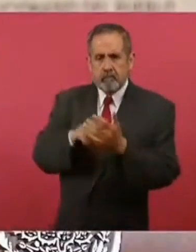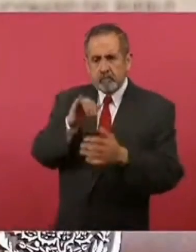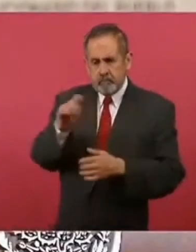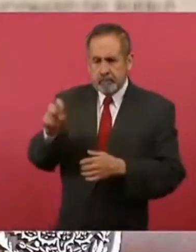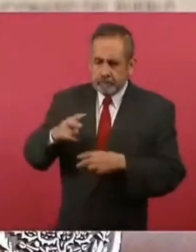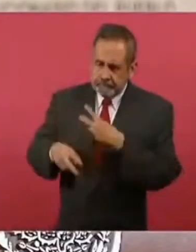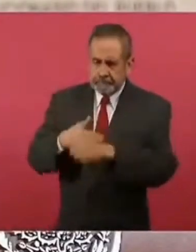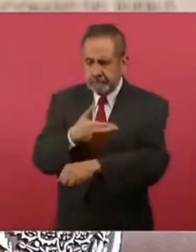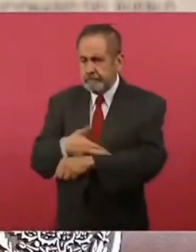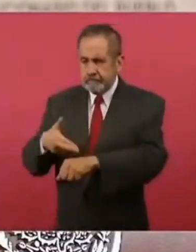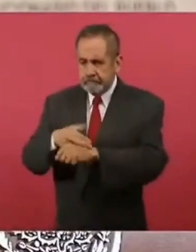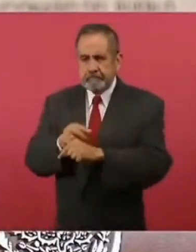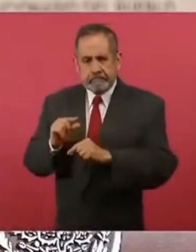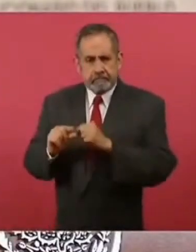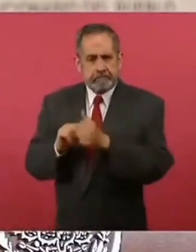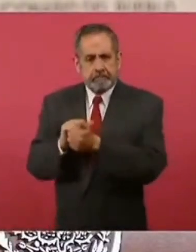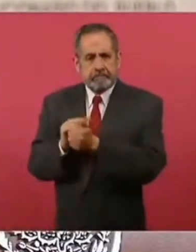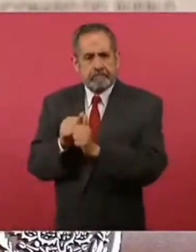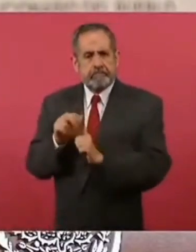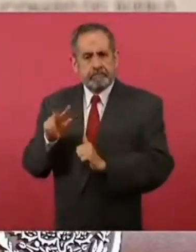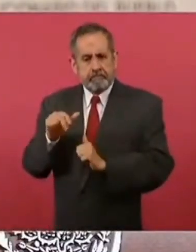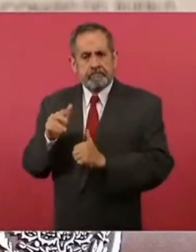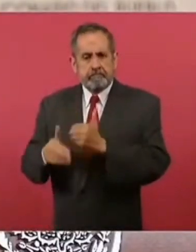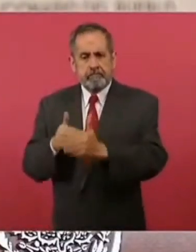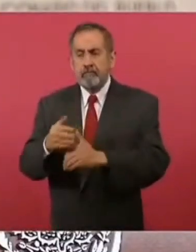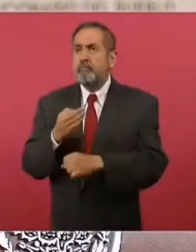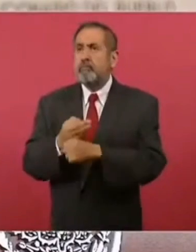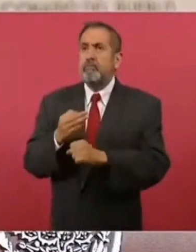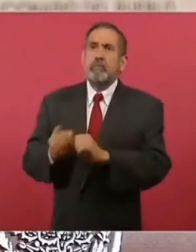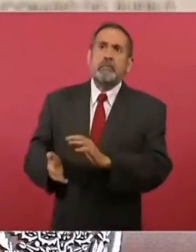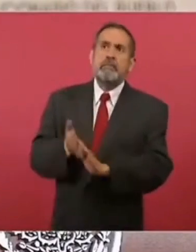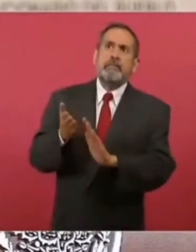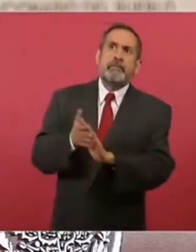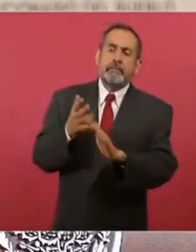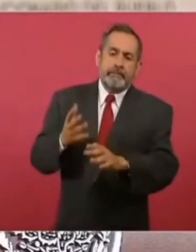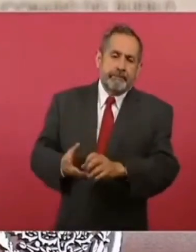Y vamos avanzando. Estamos ahora construyendo